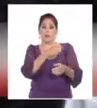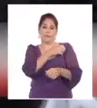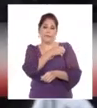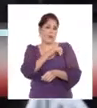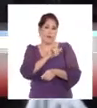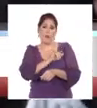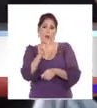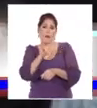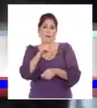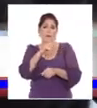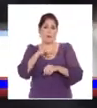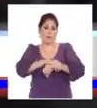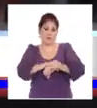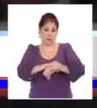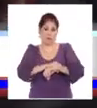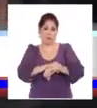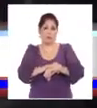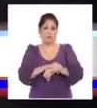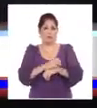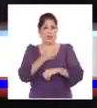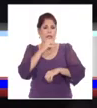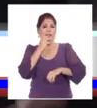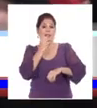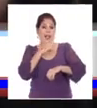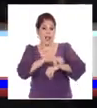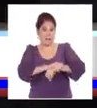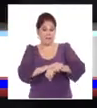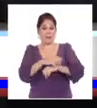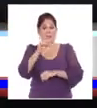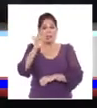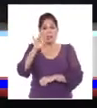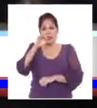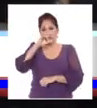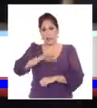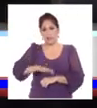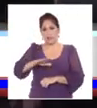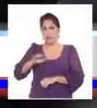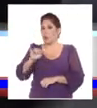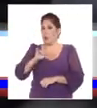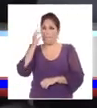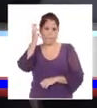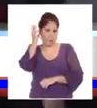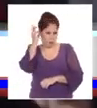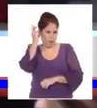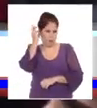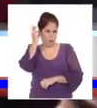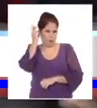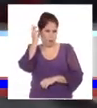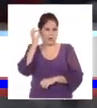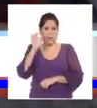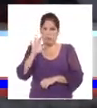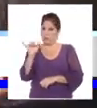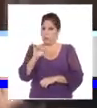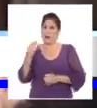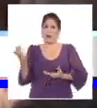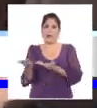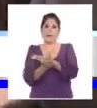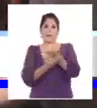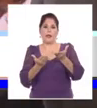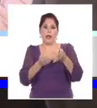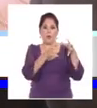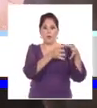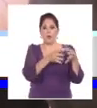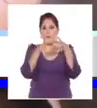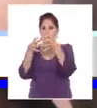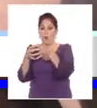de excarcelados por el gobierno israelí incluye a 15 menores e igual número de mujeres la continuación del intercambio permitió extender la